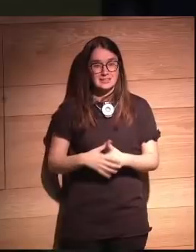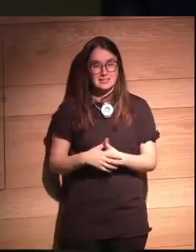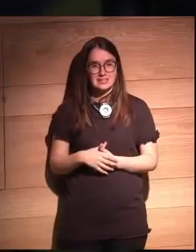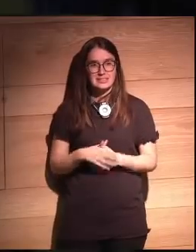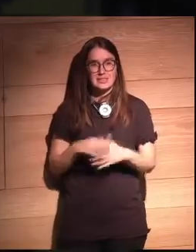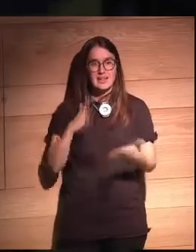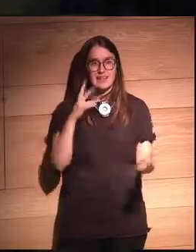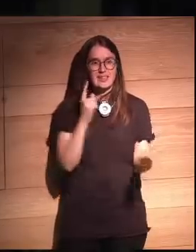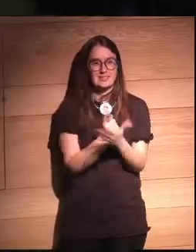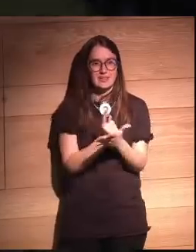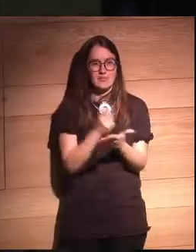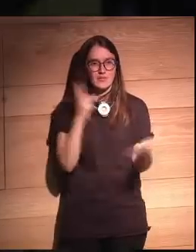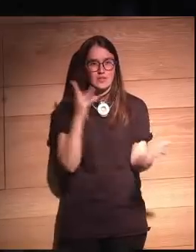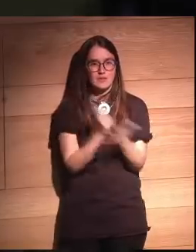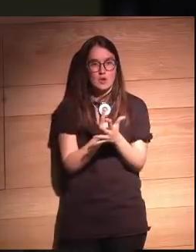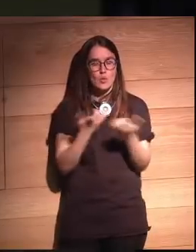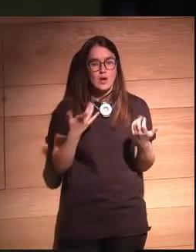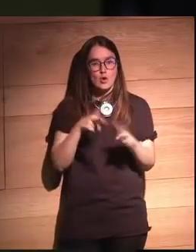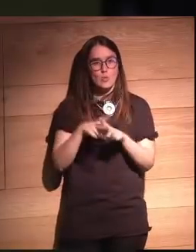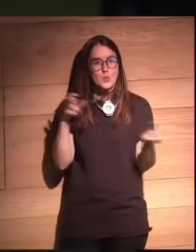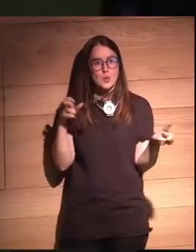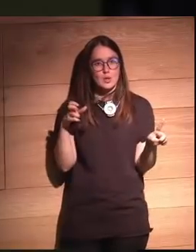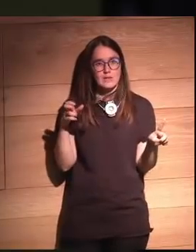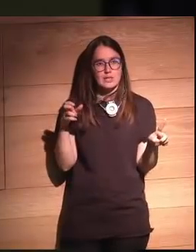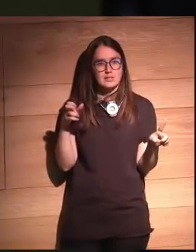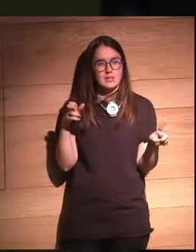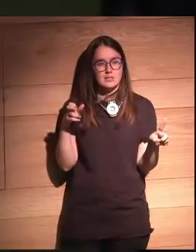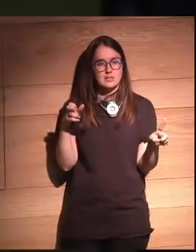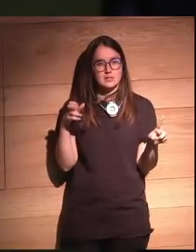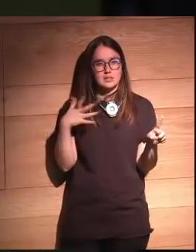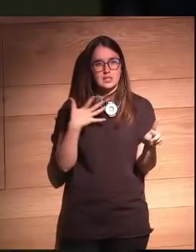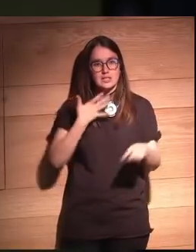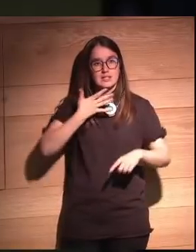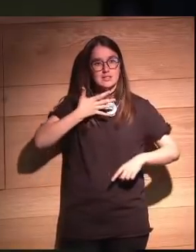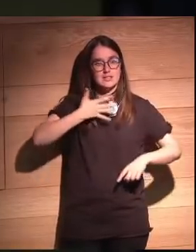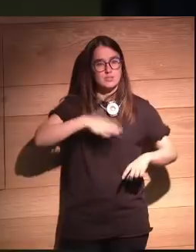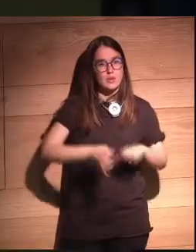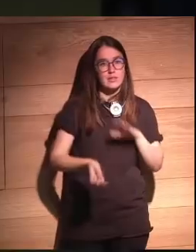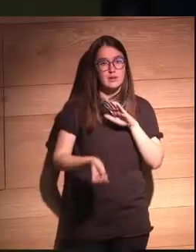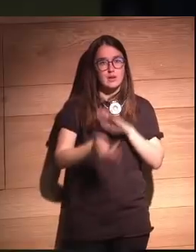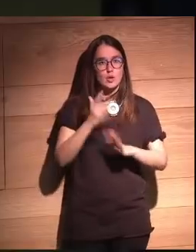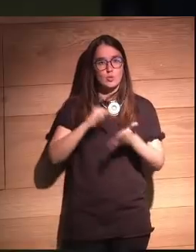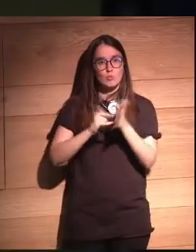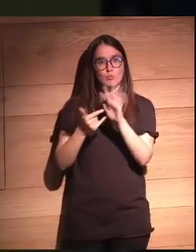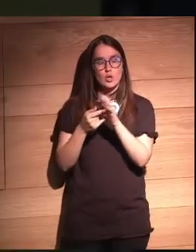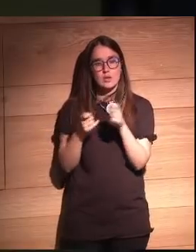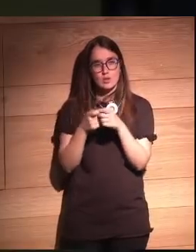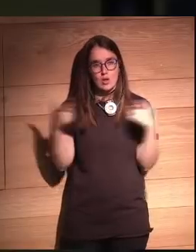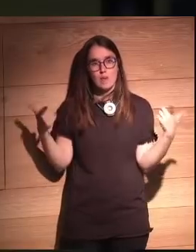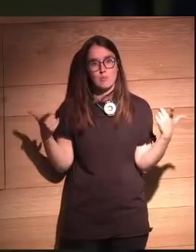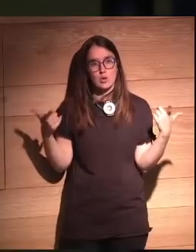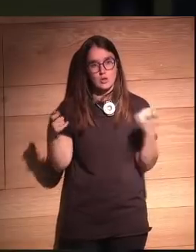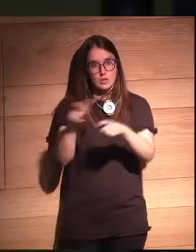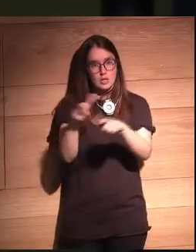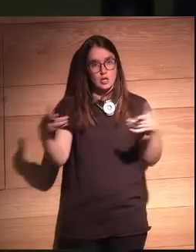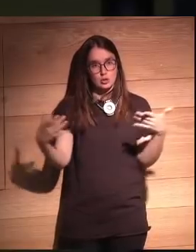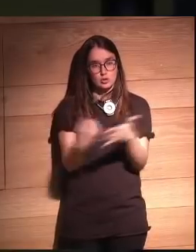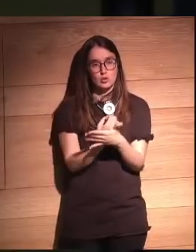Parte del desafío es encontrar un punto de vista desde el que se pueda articular un proyecto amplio donde todo el